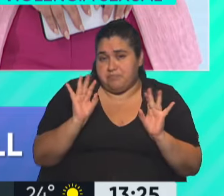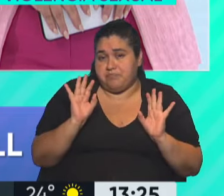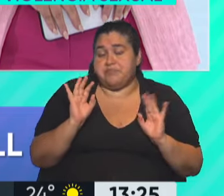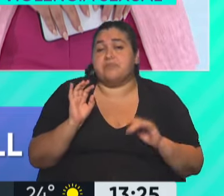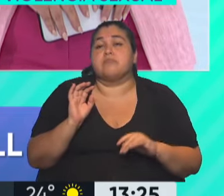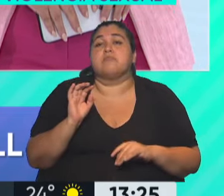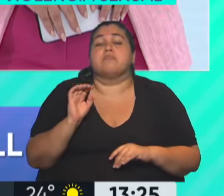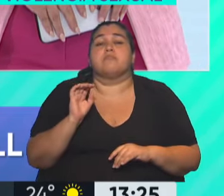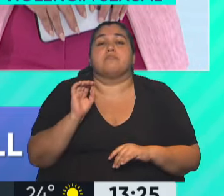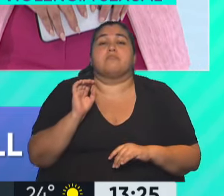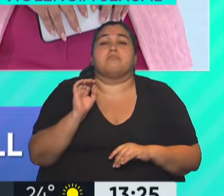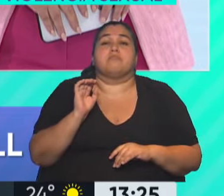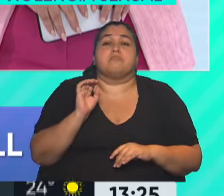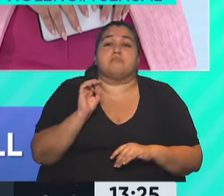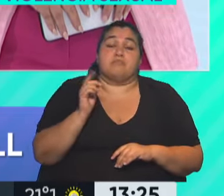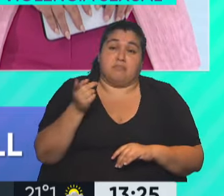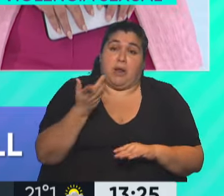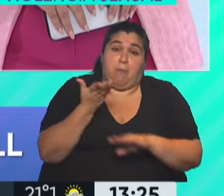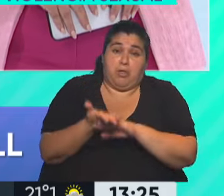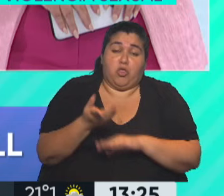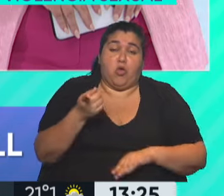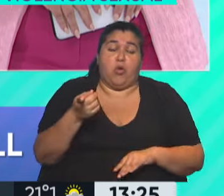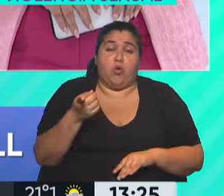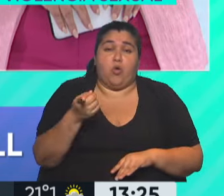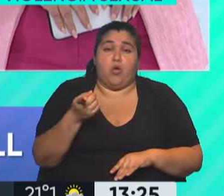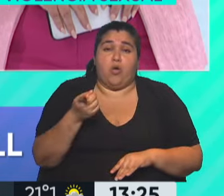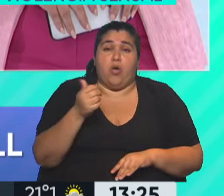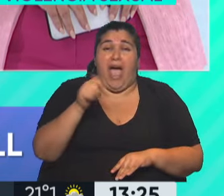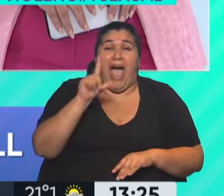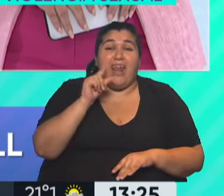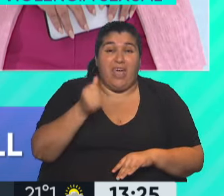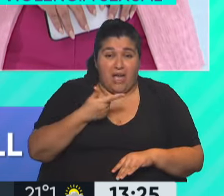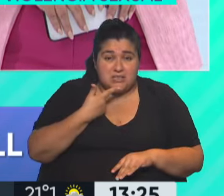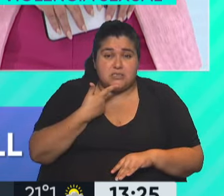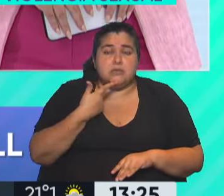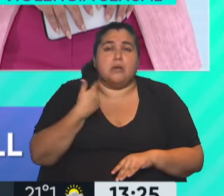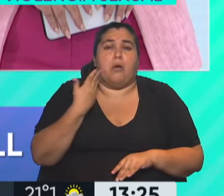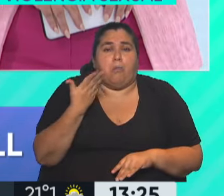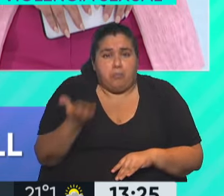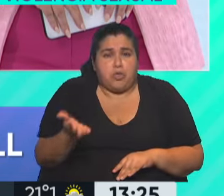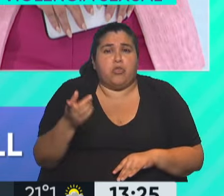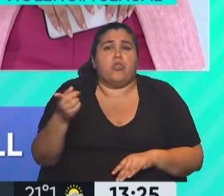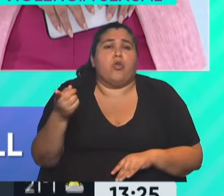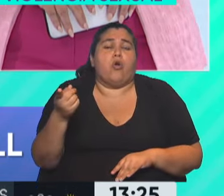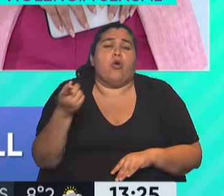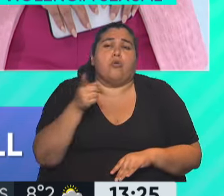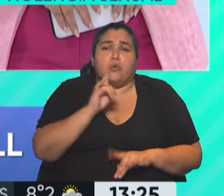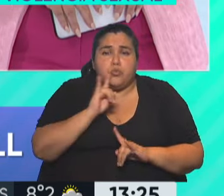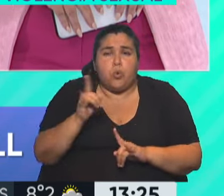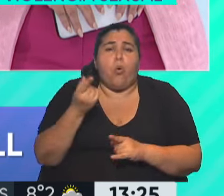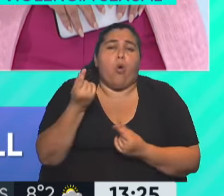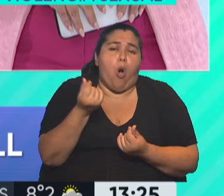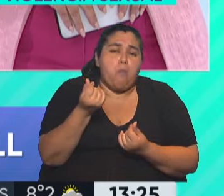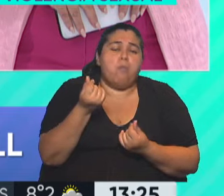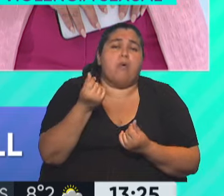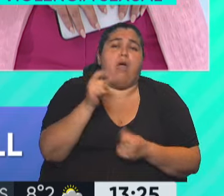le pasó a su cuenta, le pidió el número del alias, de tal forma que compre Fernet y